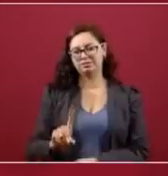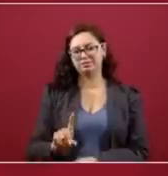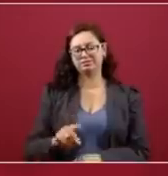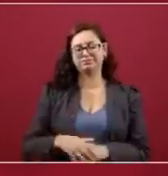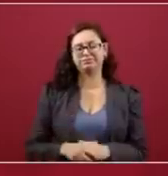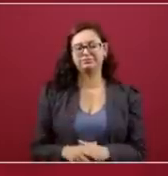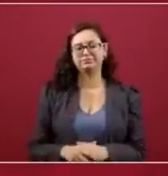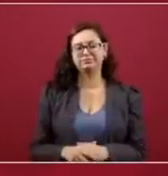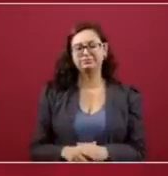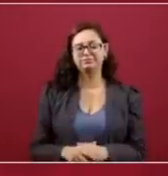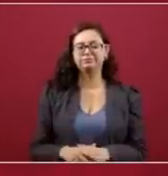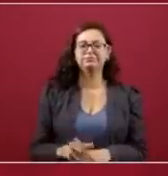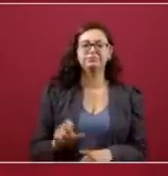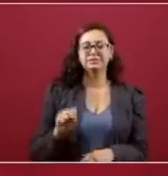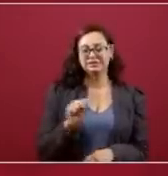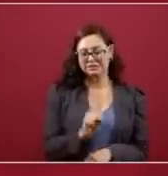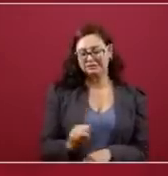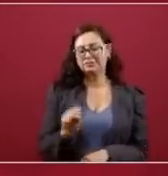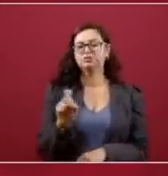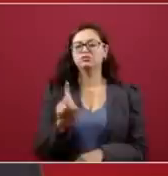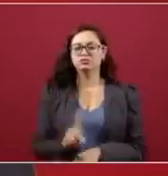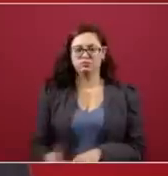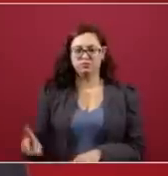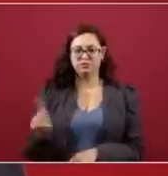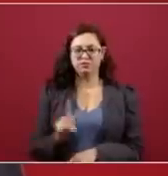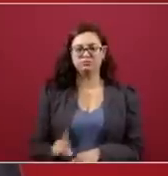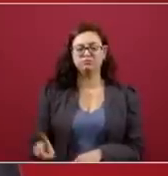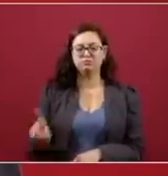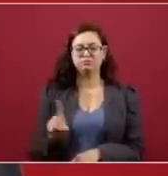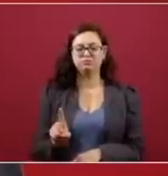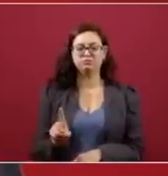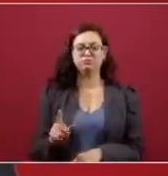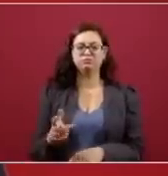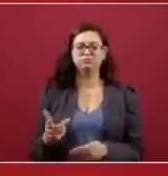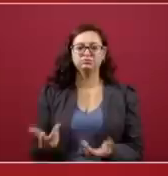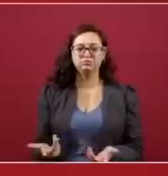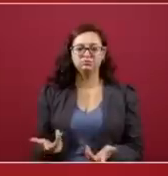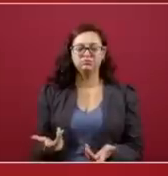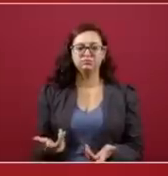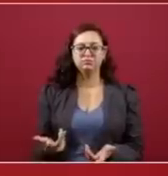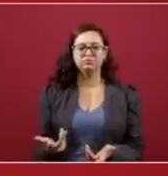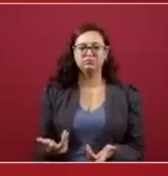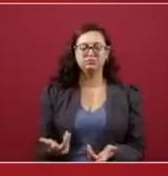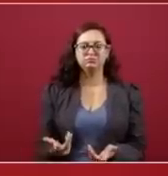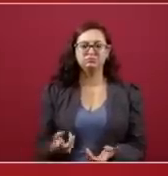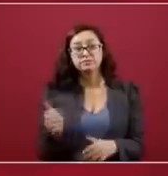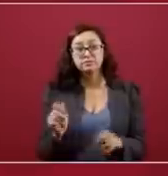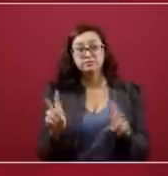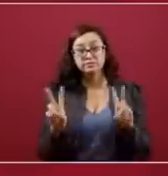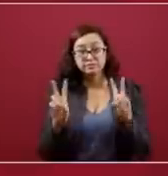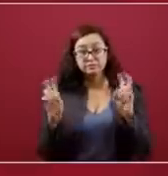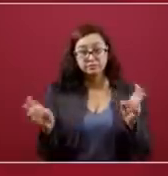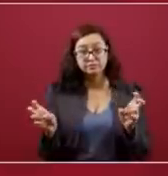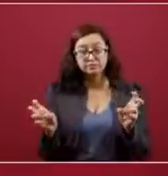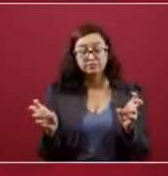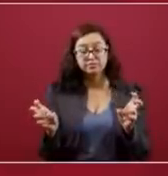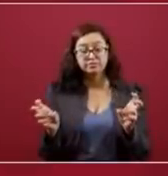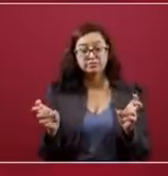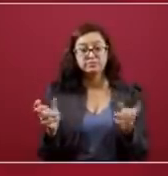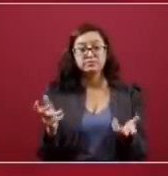pasado que deben seguirse cumpliendo y reveló que también contrataban elementos de seguridad para cuidar sus instalaciones. Se va a